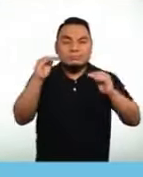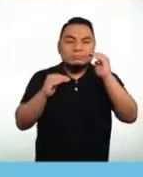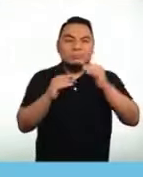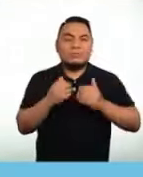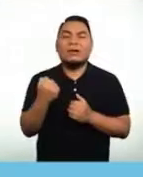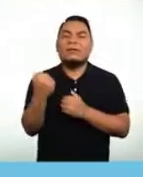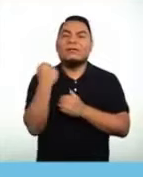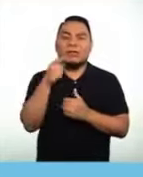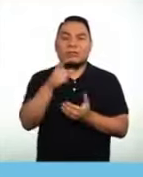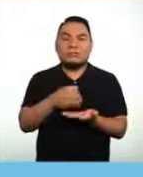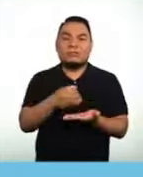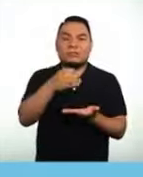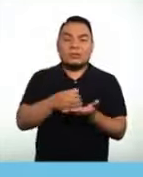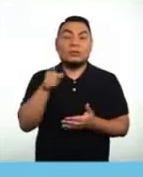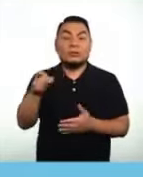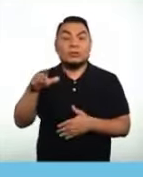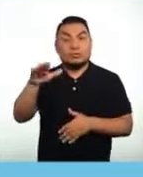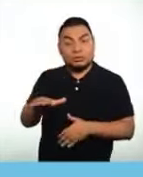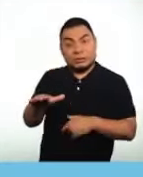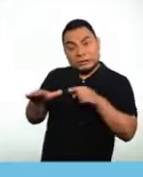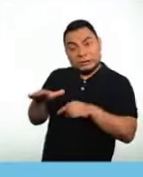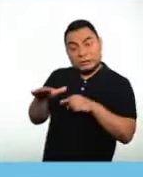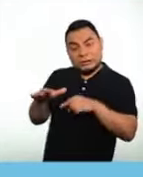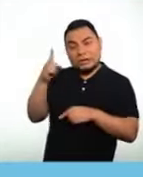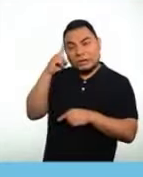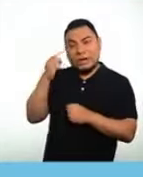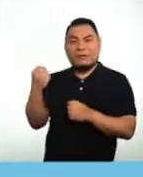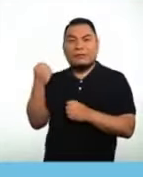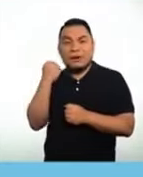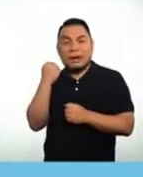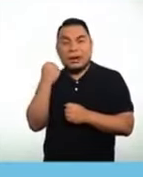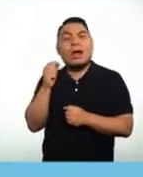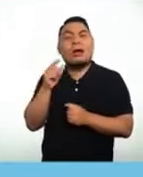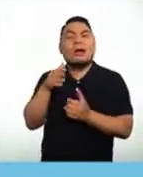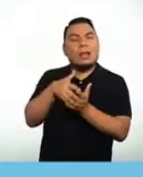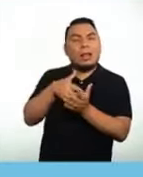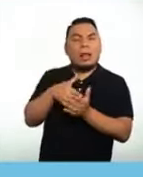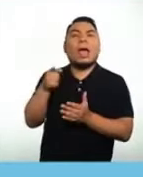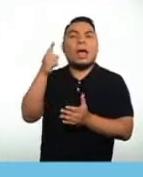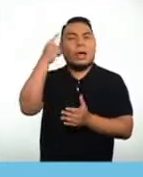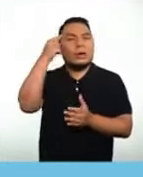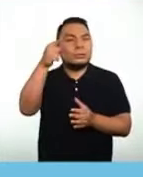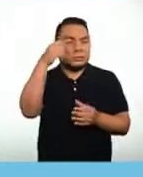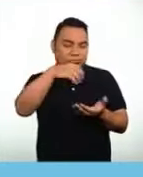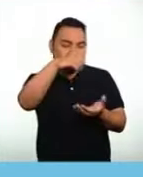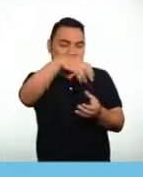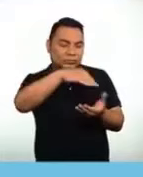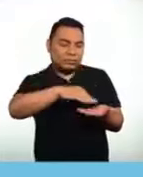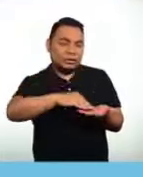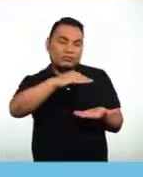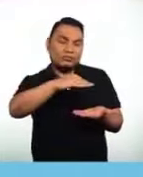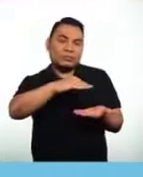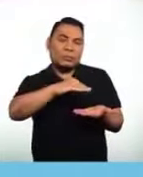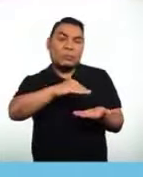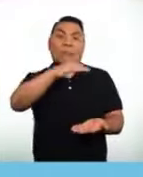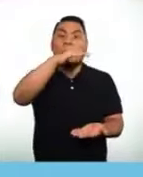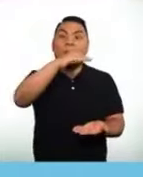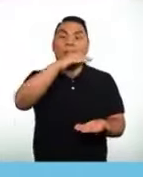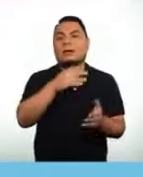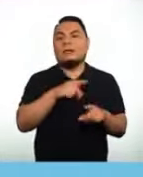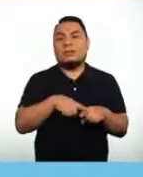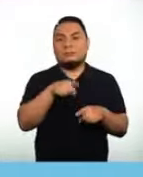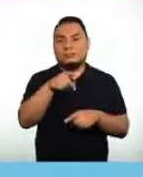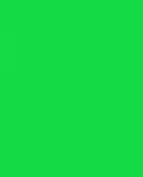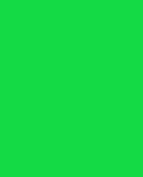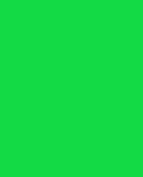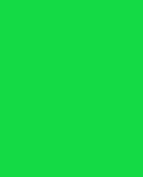podrán calcular la fuerza que tiene su niña o niño y así decidir cuánto